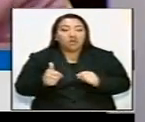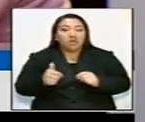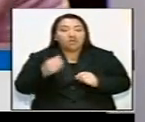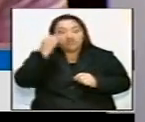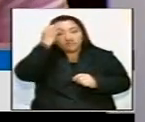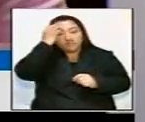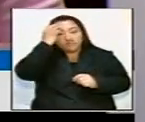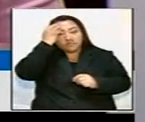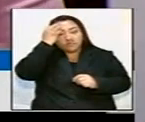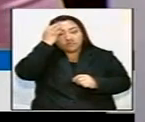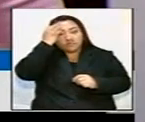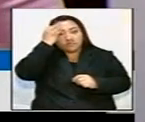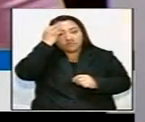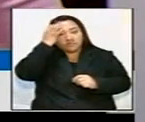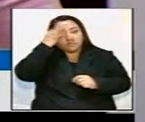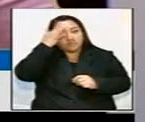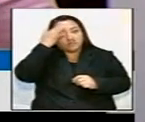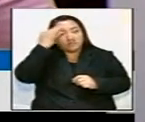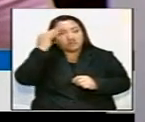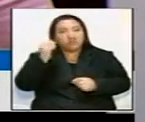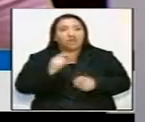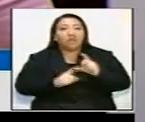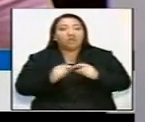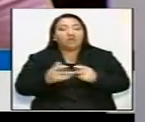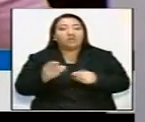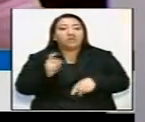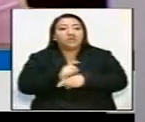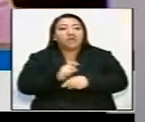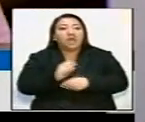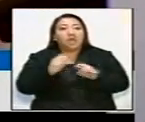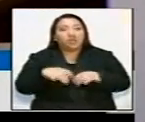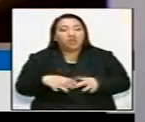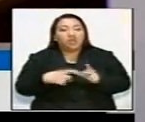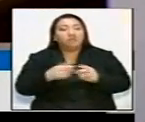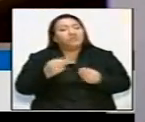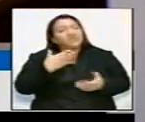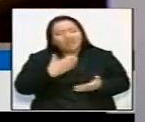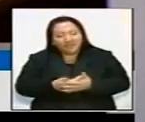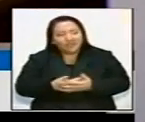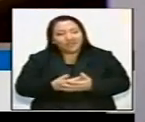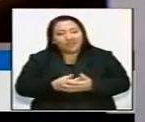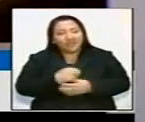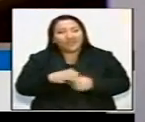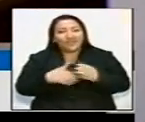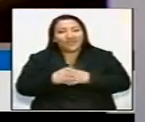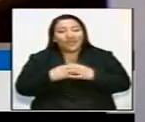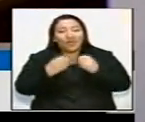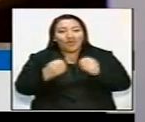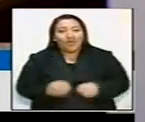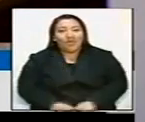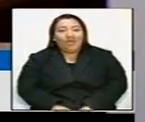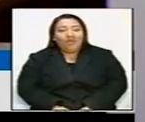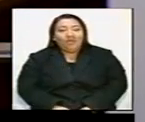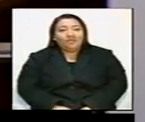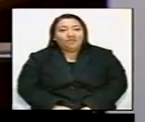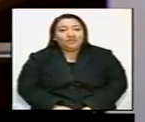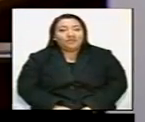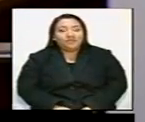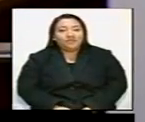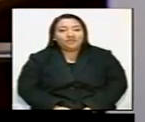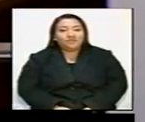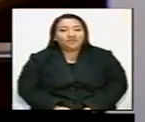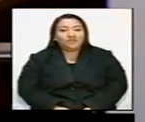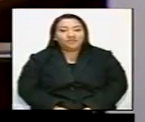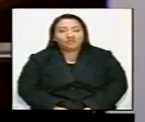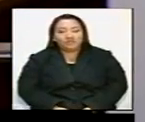hecho bien, y las lecciones australianas. Entonces, muchísimas gracias por la oportunidad. Espero que